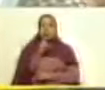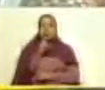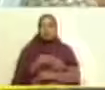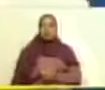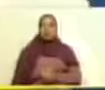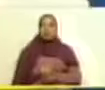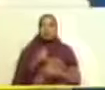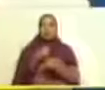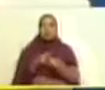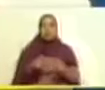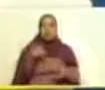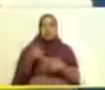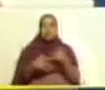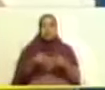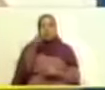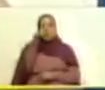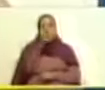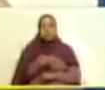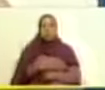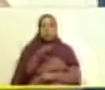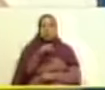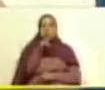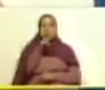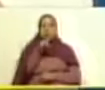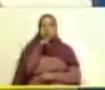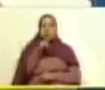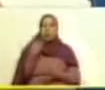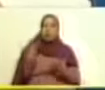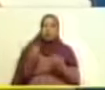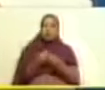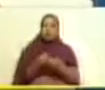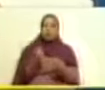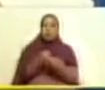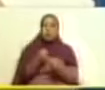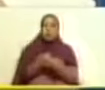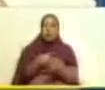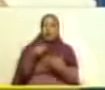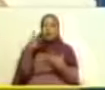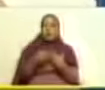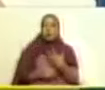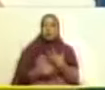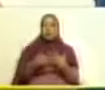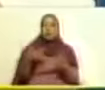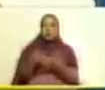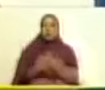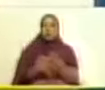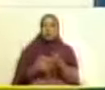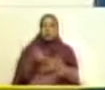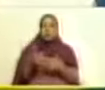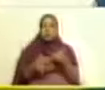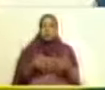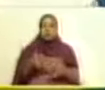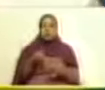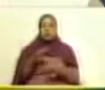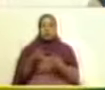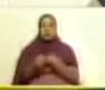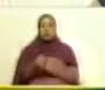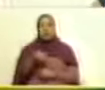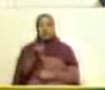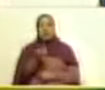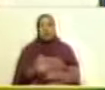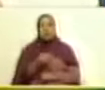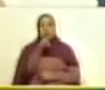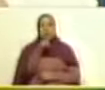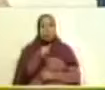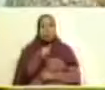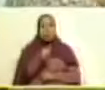esa transferencia de competencias al pueblo, por supuesto, tiene que venir acompañado de un plan ecopedagógico y de la transferencia también